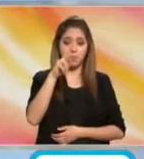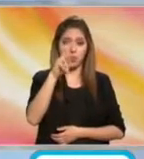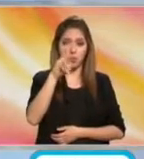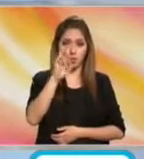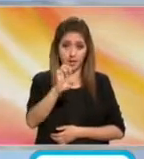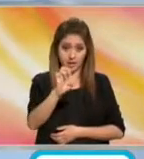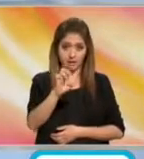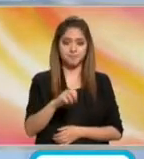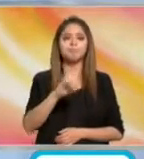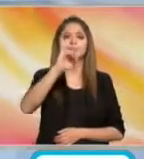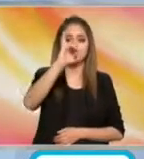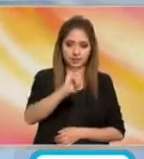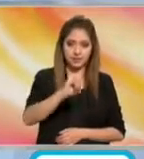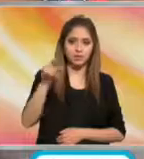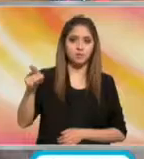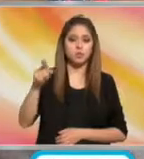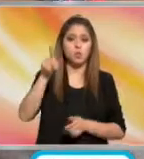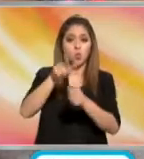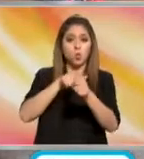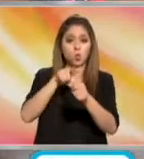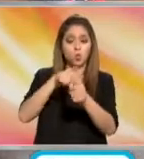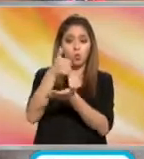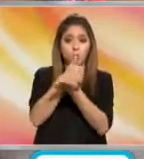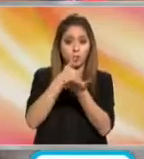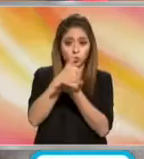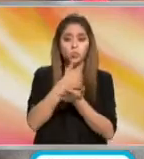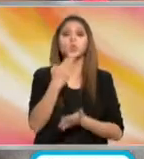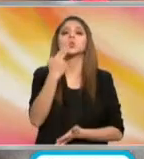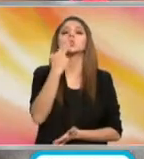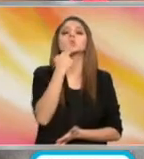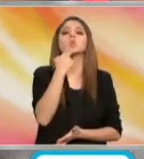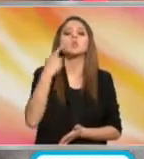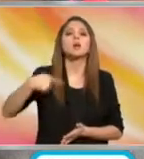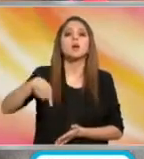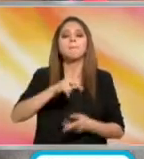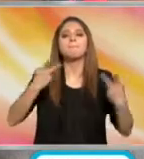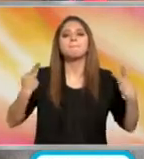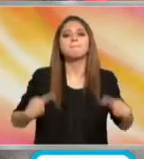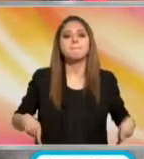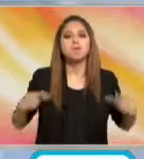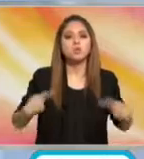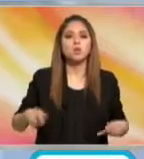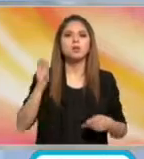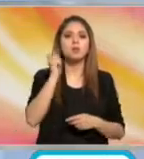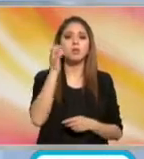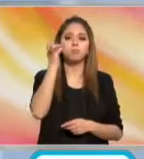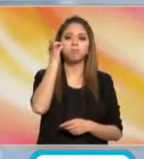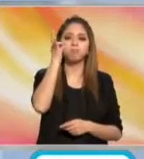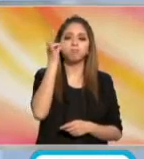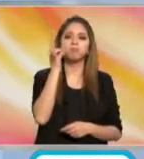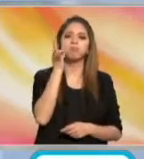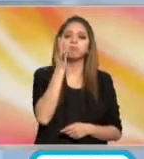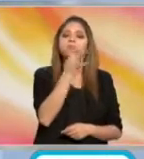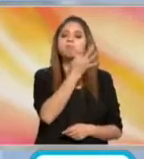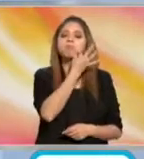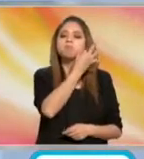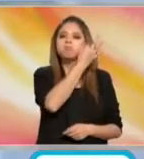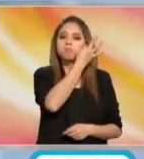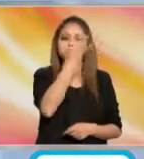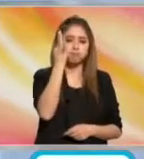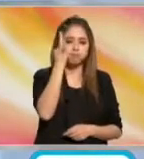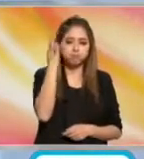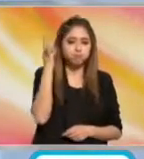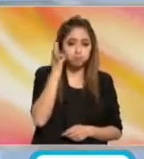pure. El azul, por ejemplo, lo podemos utilizar las personas que tenemos brotes, que tenemos impurezas, que